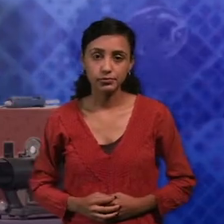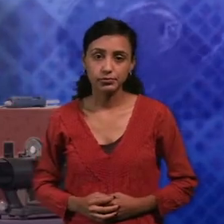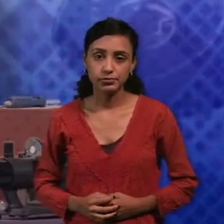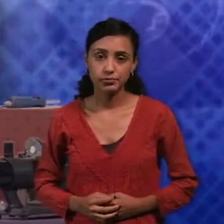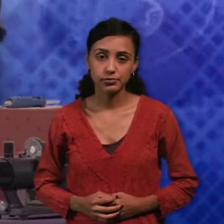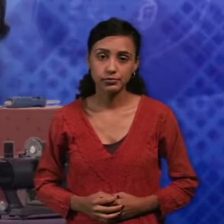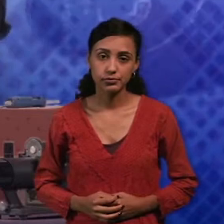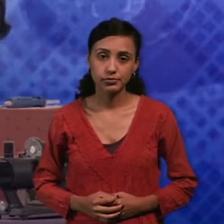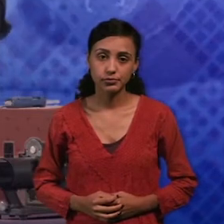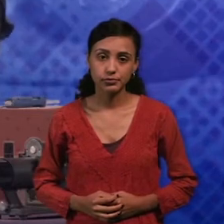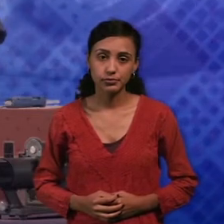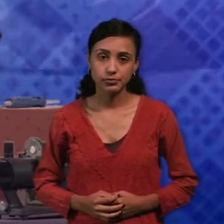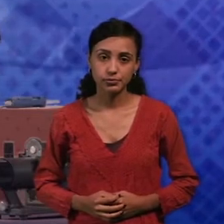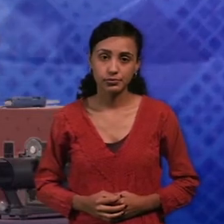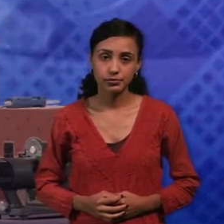también.